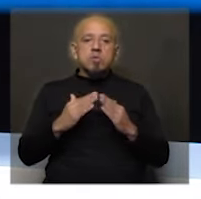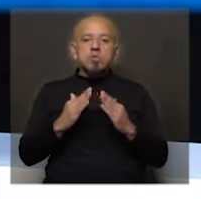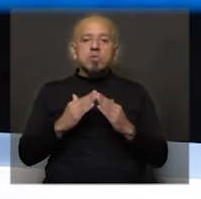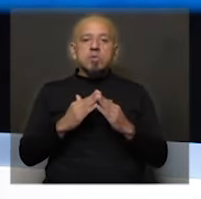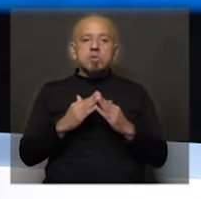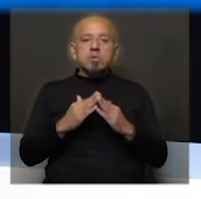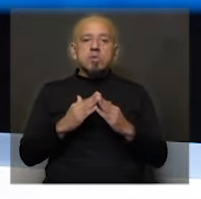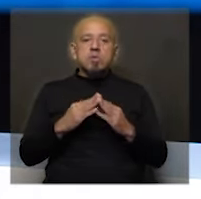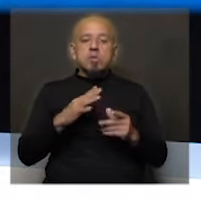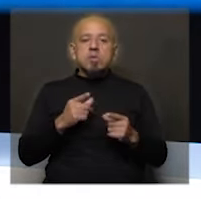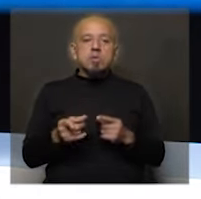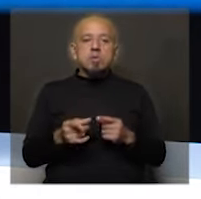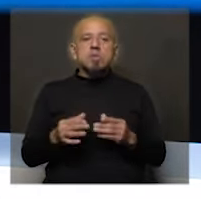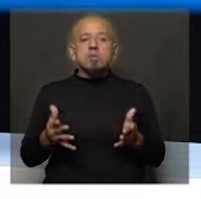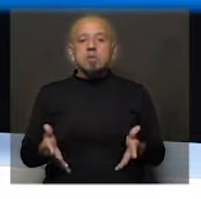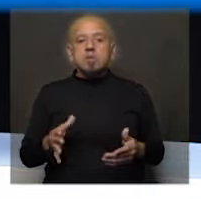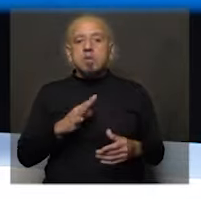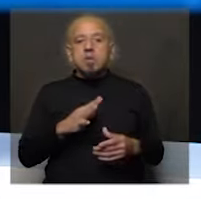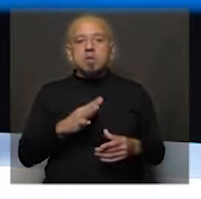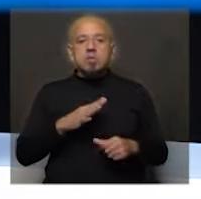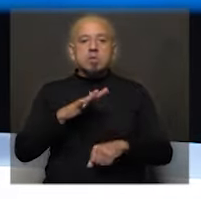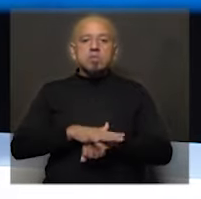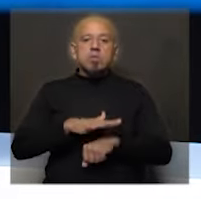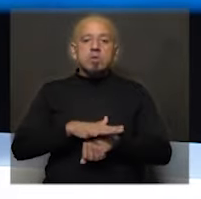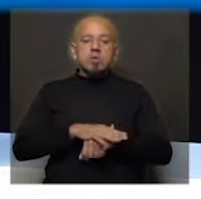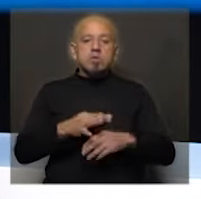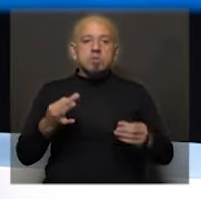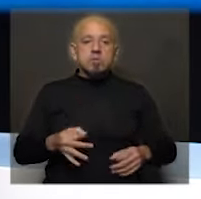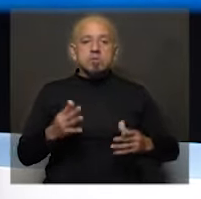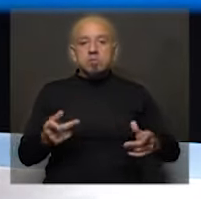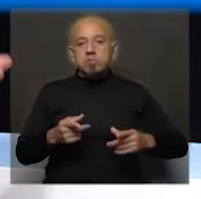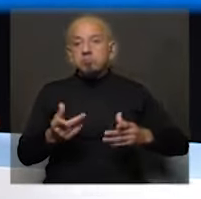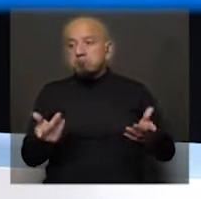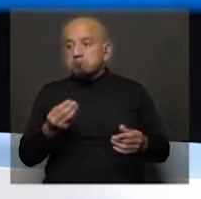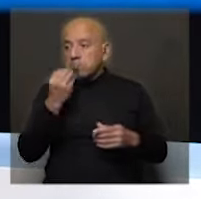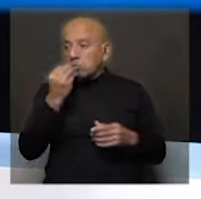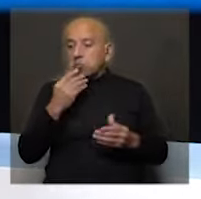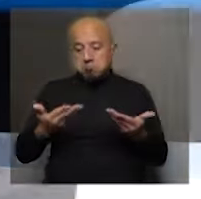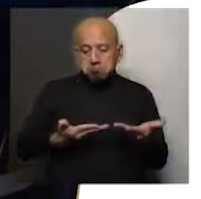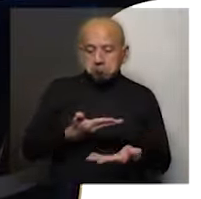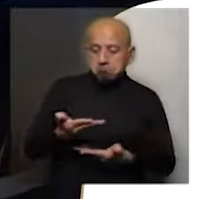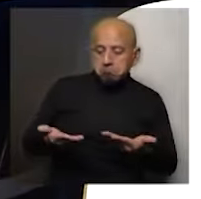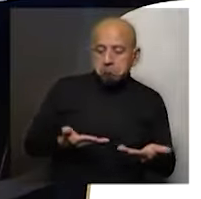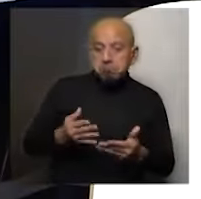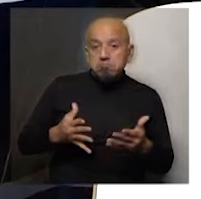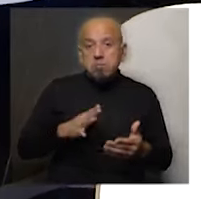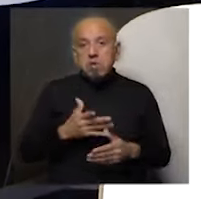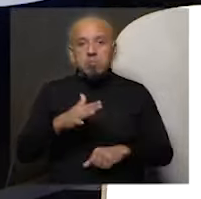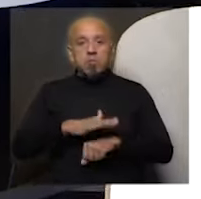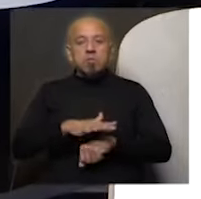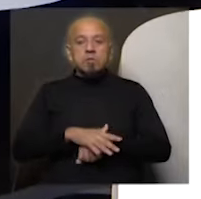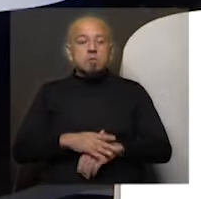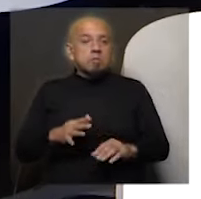episodio de esa naturaleza Hay momentos en que están bien están cenando están conviviendo y Hay momentos en que por